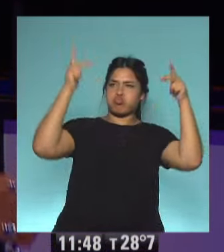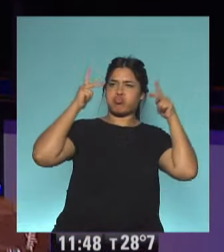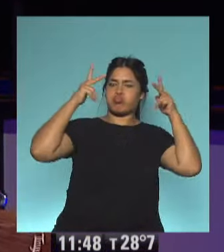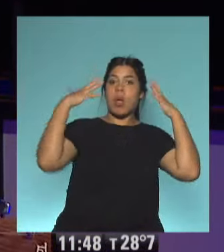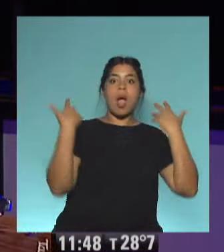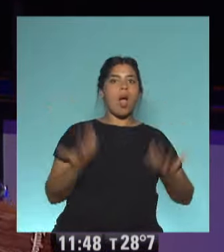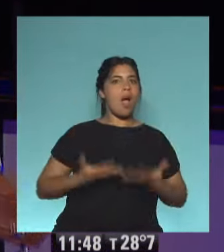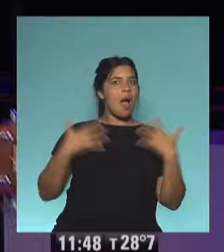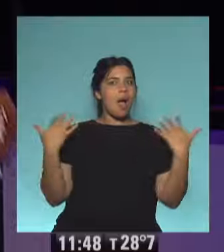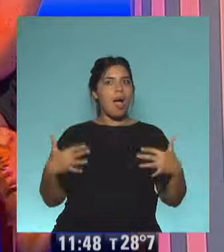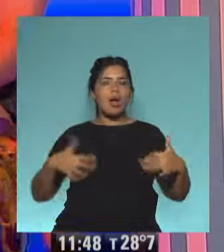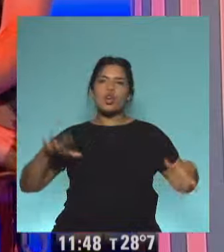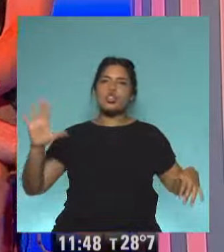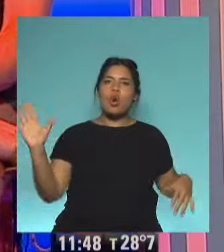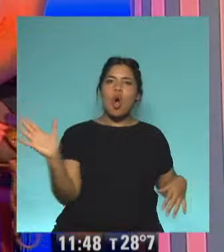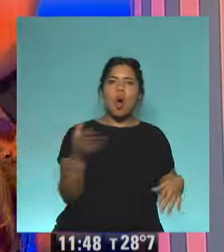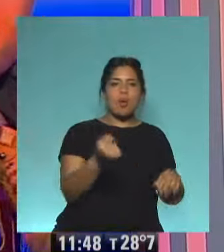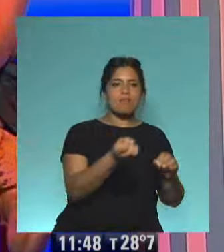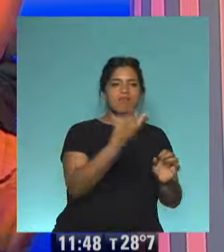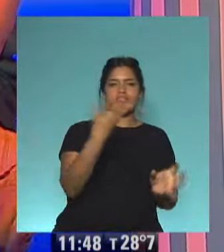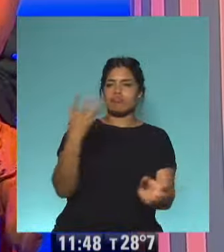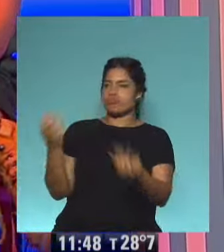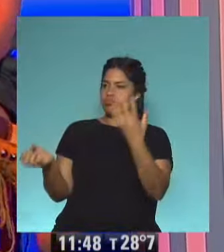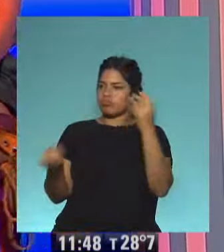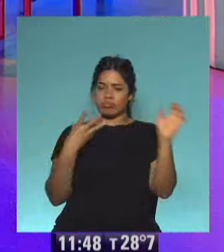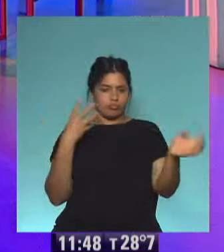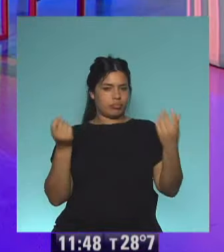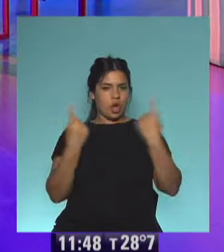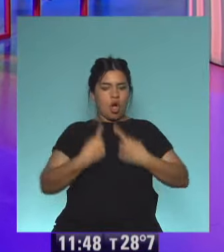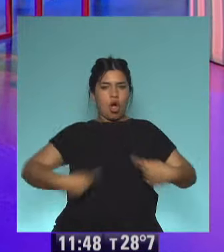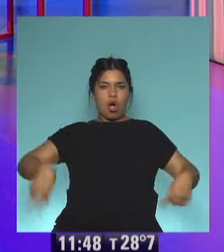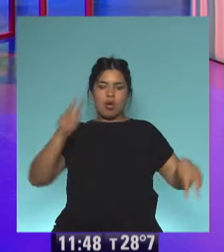Todas salen, todas entran, la vida mía.